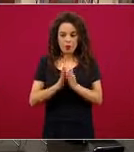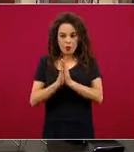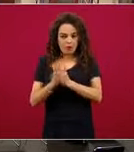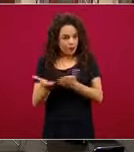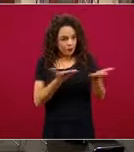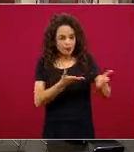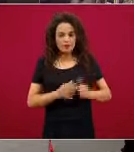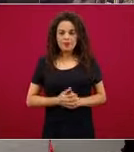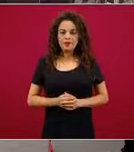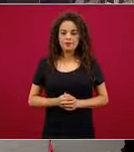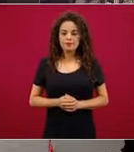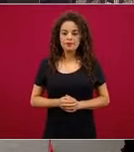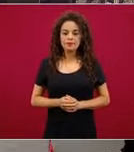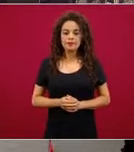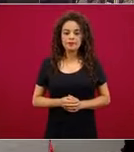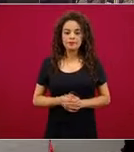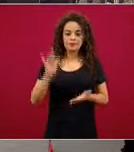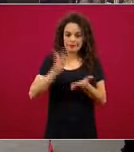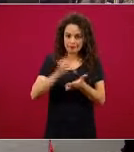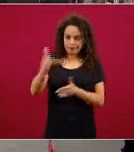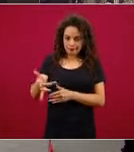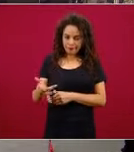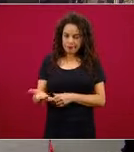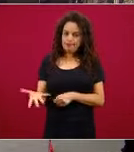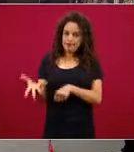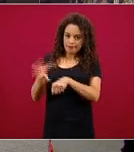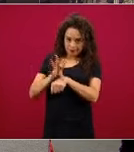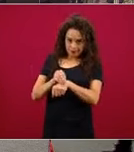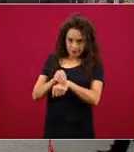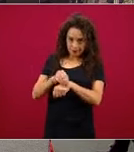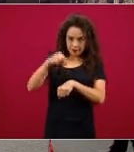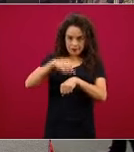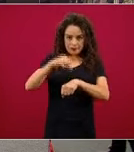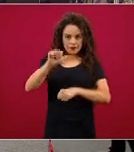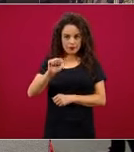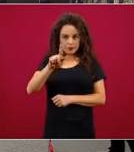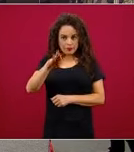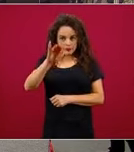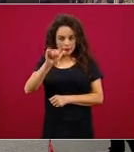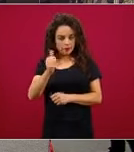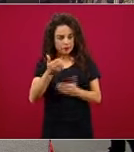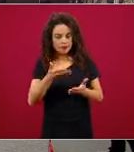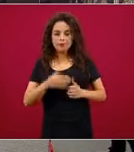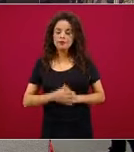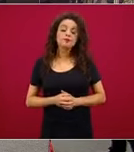Gracias, con su permiso, doctora Lomía, doctor Gabastú.